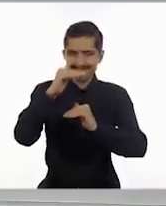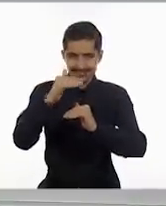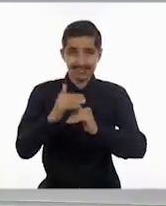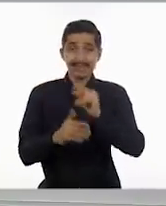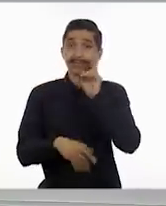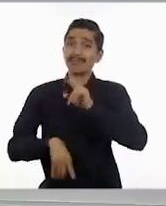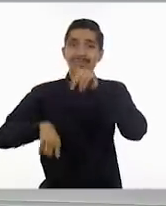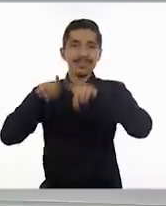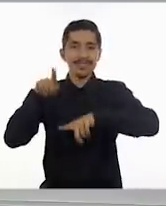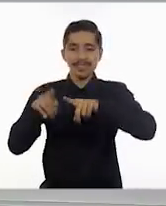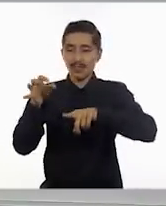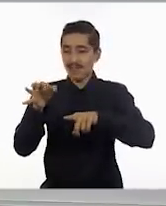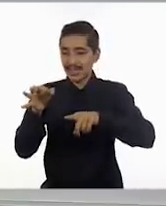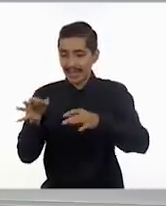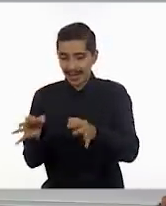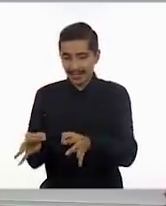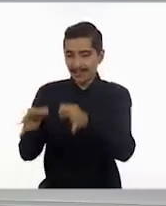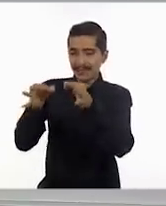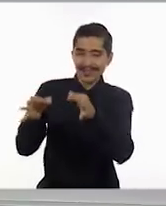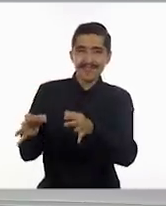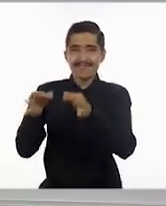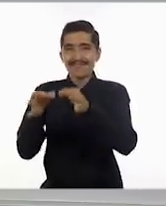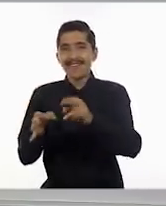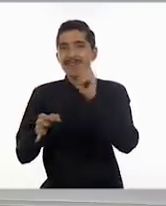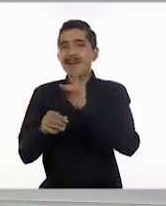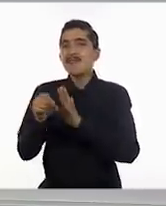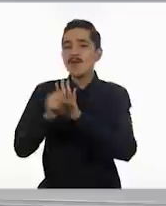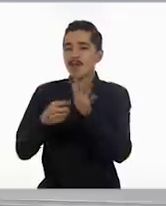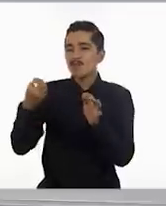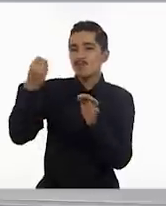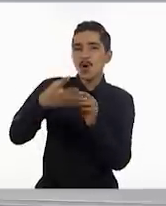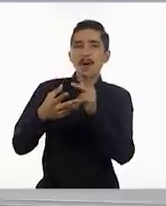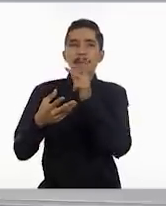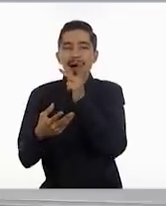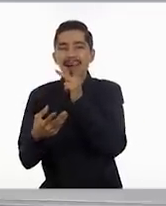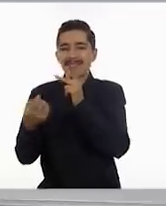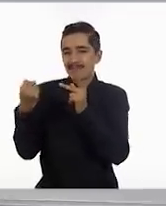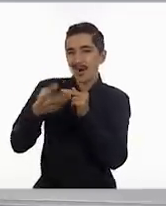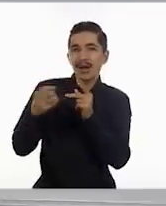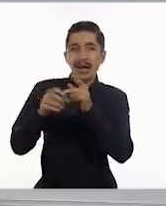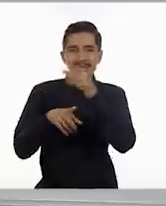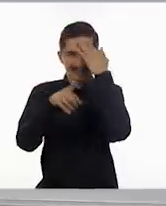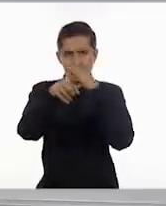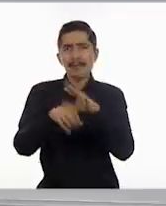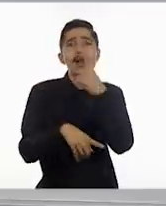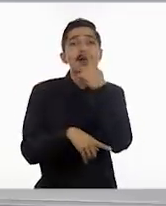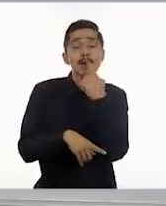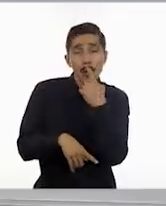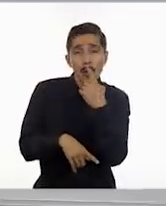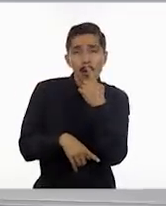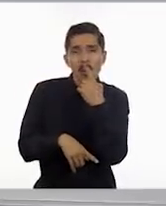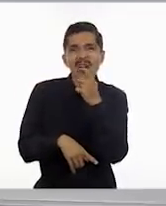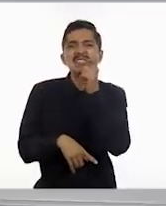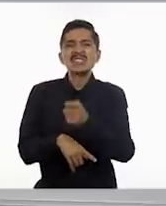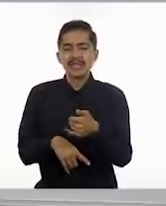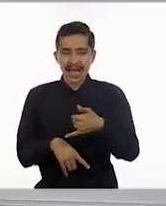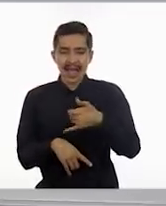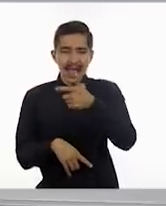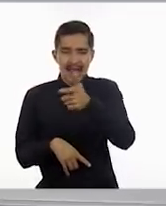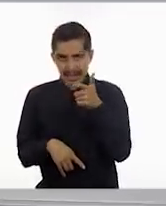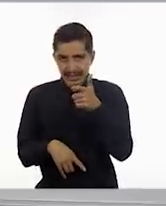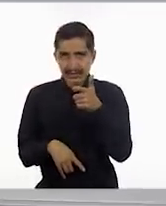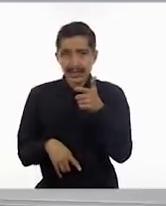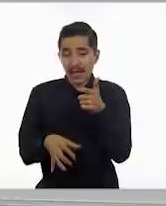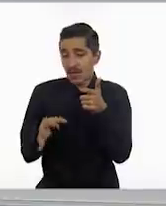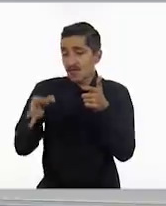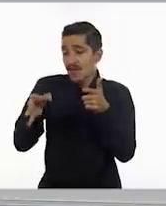la ficha que salga, veamos qué cromosoma aporta el padre. Recuerden que si sale la ficha roja, estaría aportando un cromosoma X. Y si sale